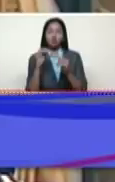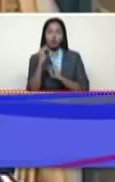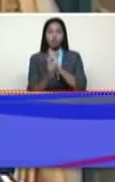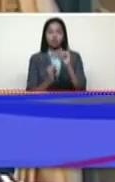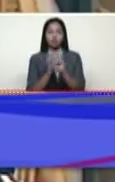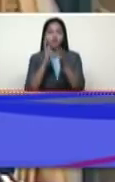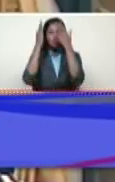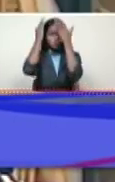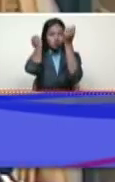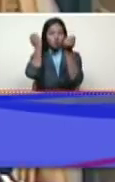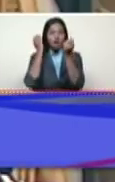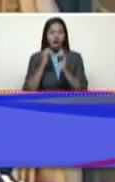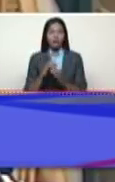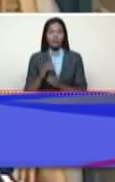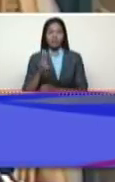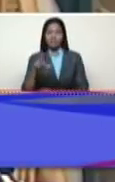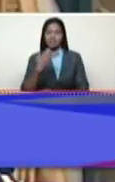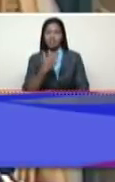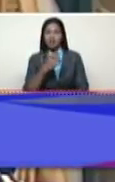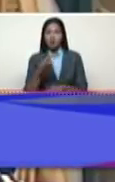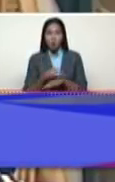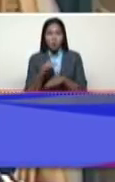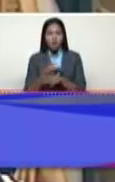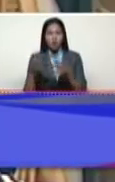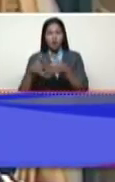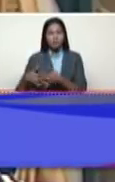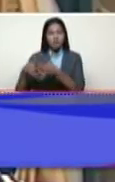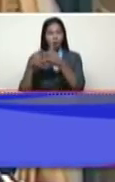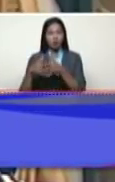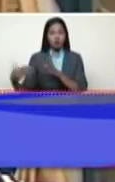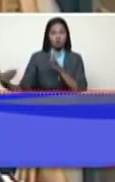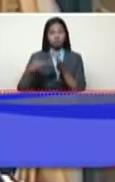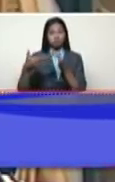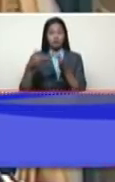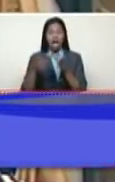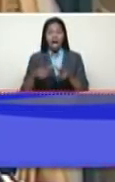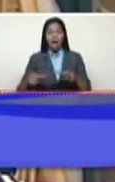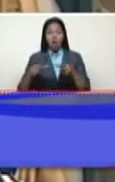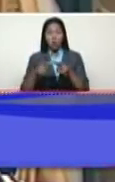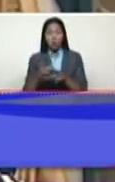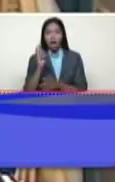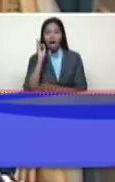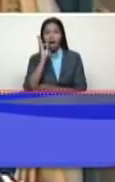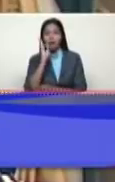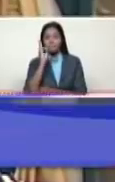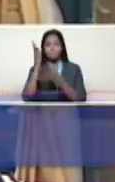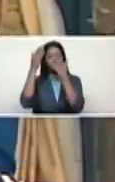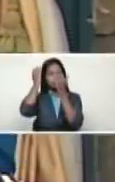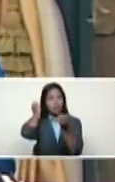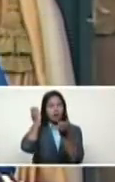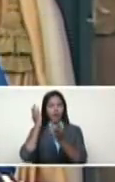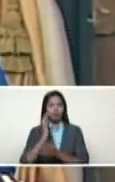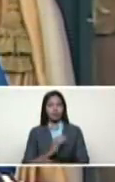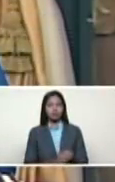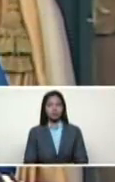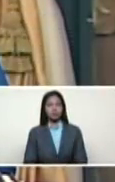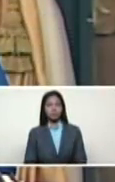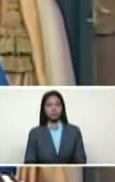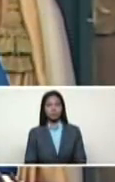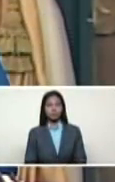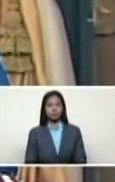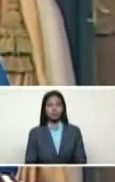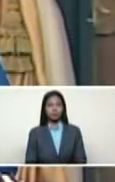embajadas y consulados por parte del gobierno de Estados Unidos contra la sede de nuestra embajada en Washington,